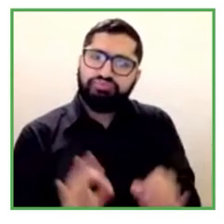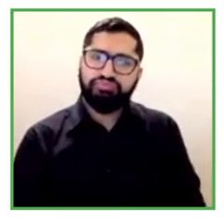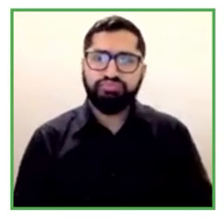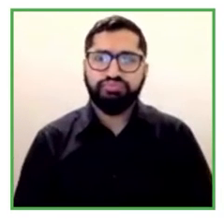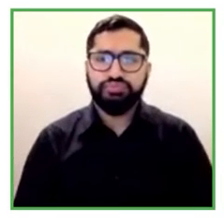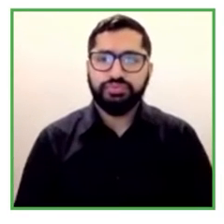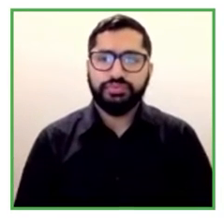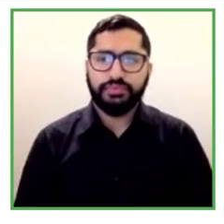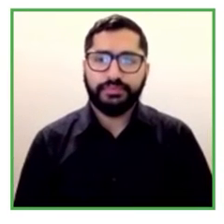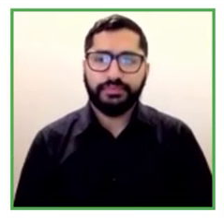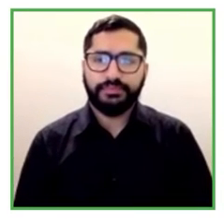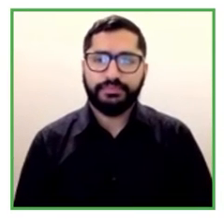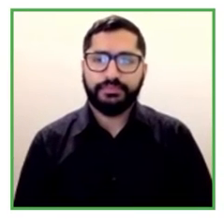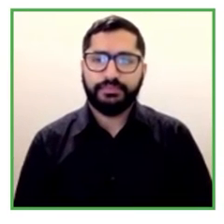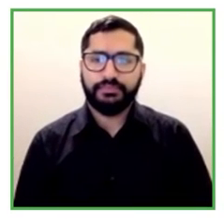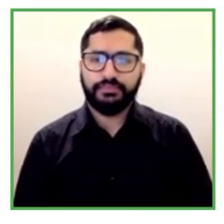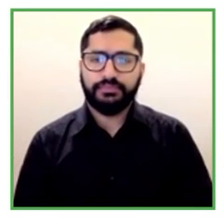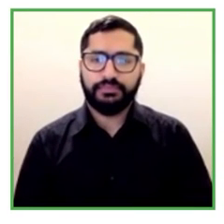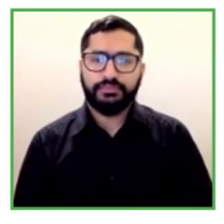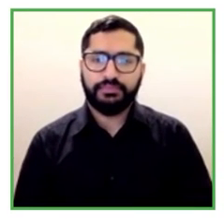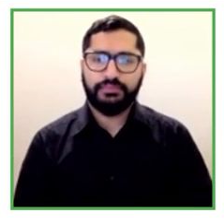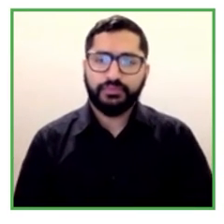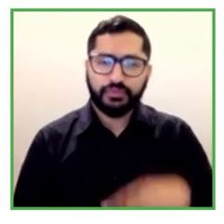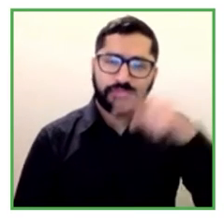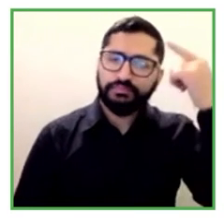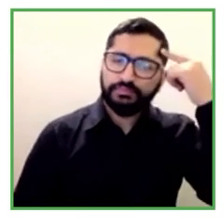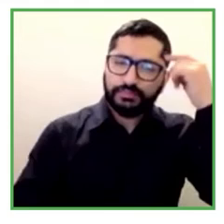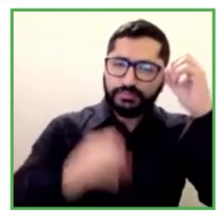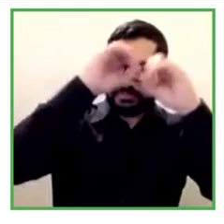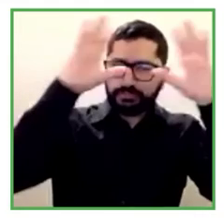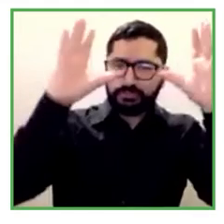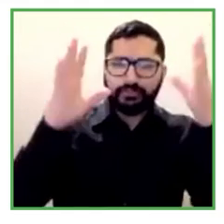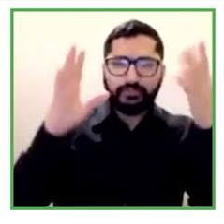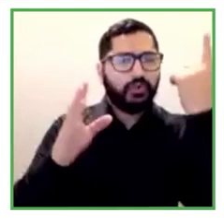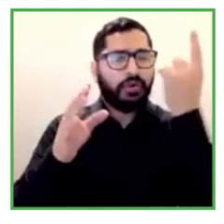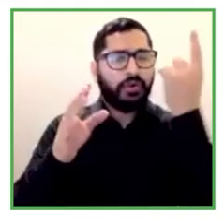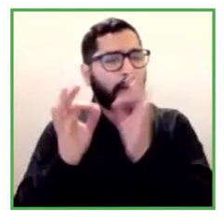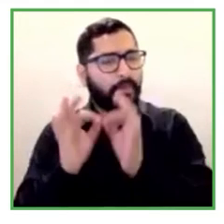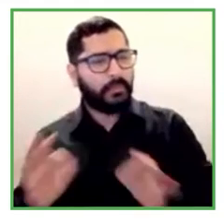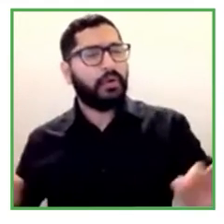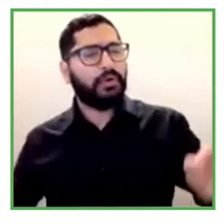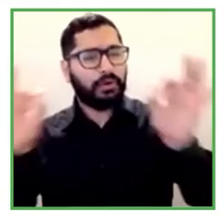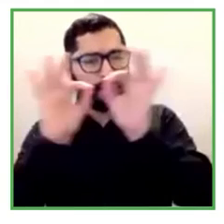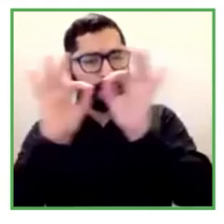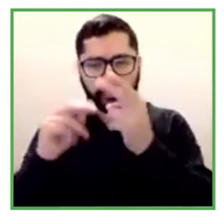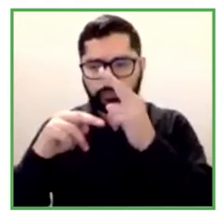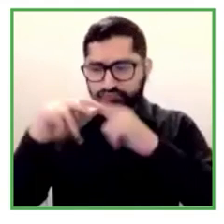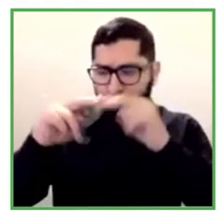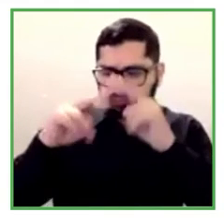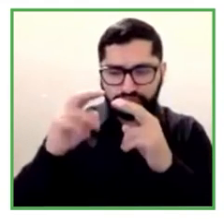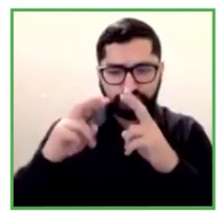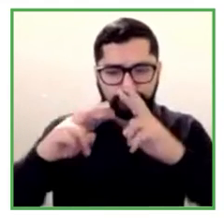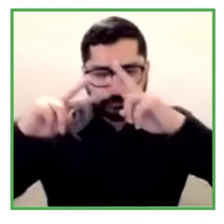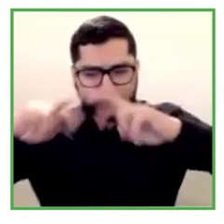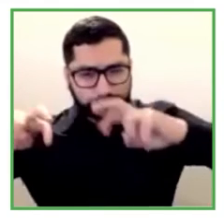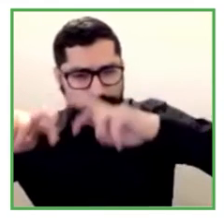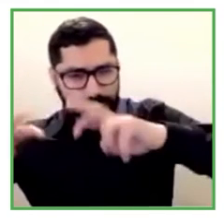¿Cuál creen que es la importancia de realizar investigaciones y reuniones